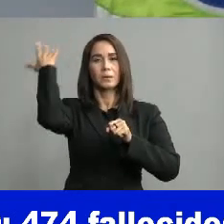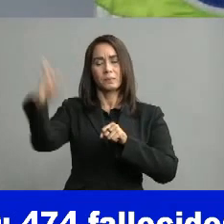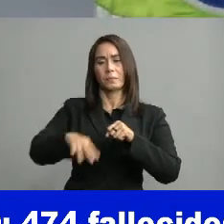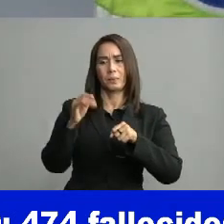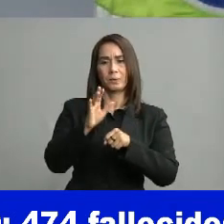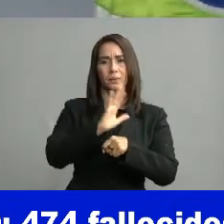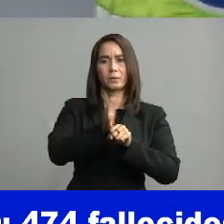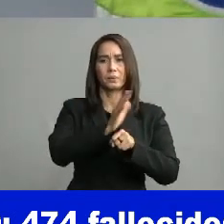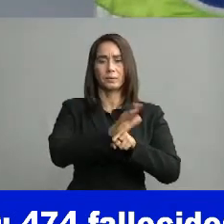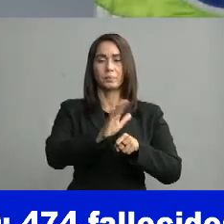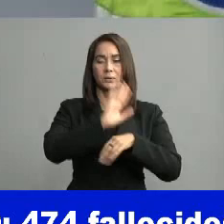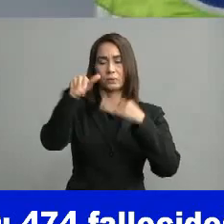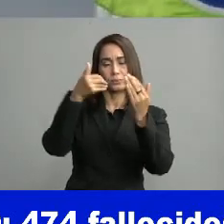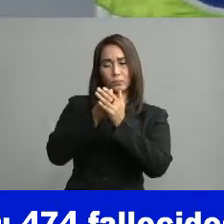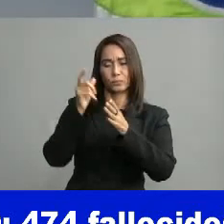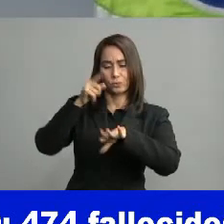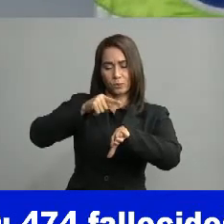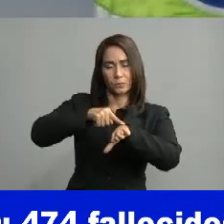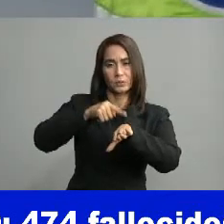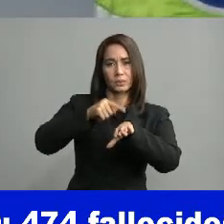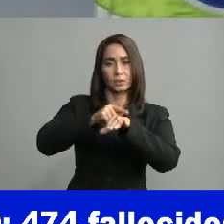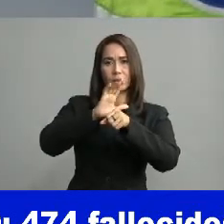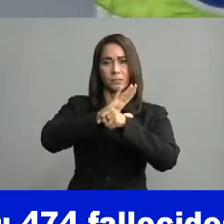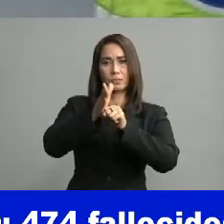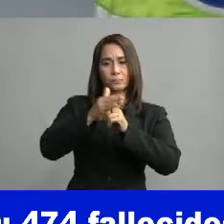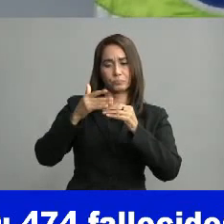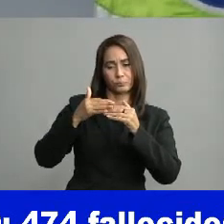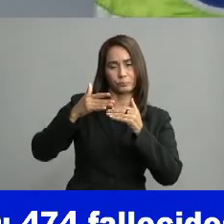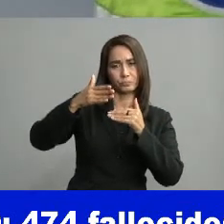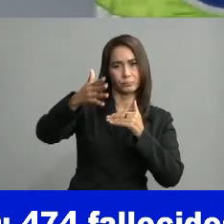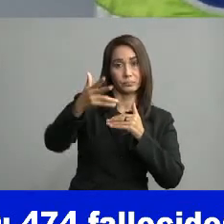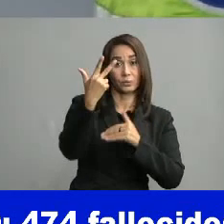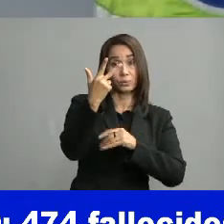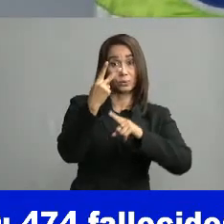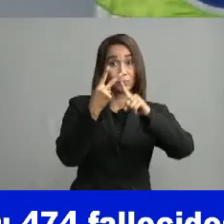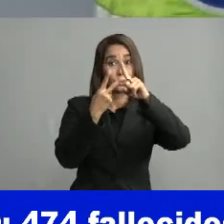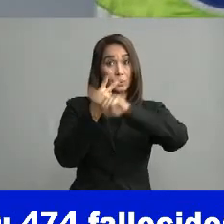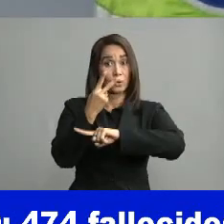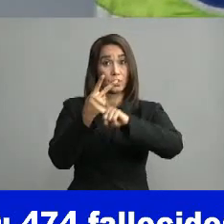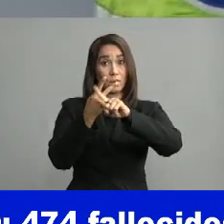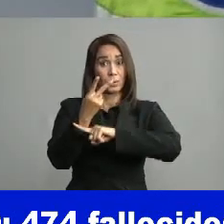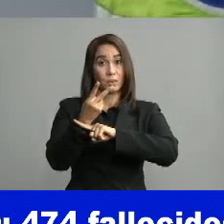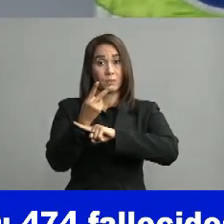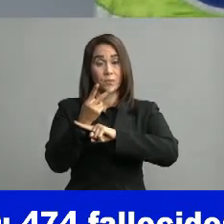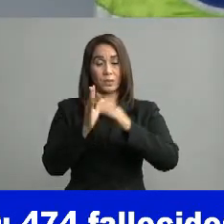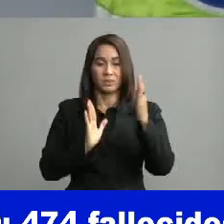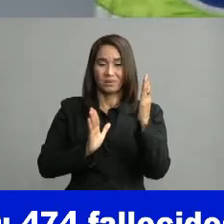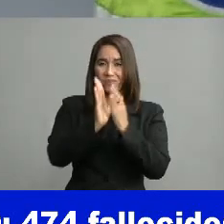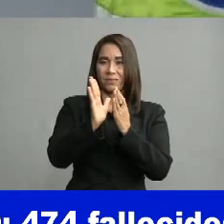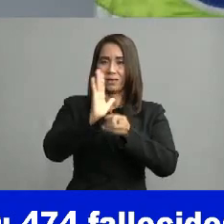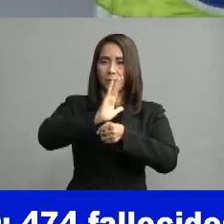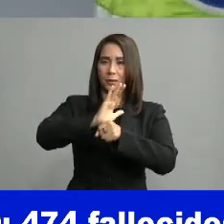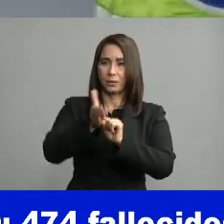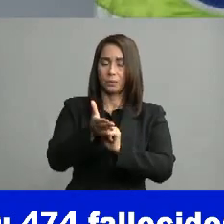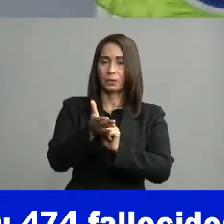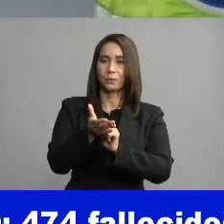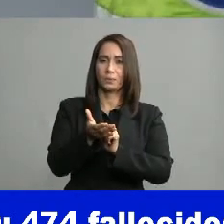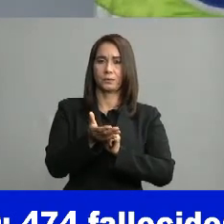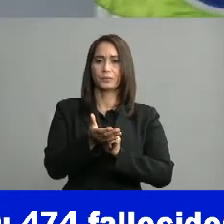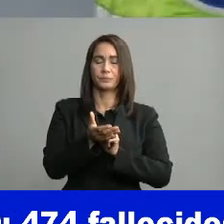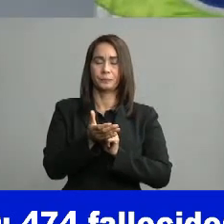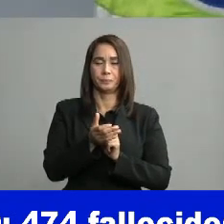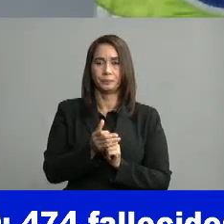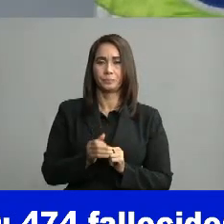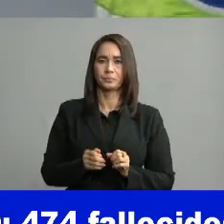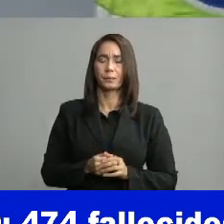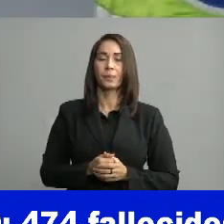durante todo este proceso largo de 2 meses y algo más del